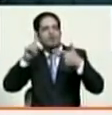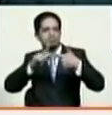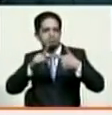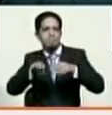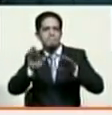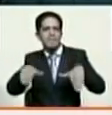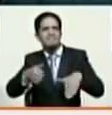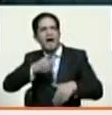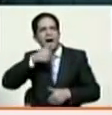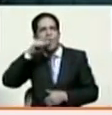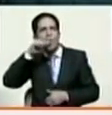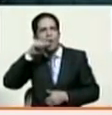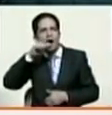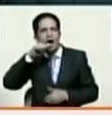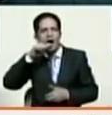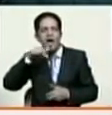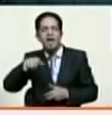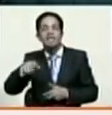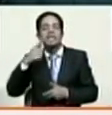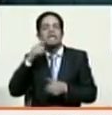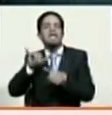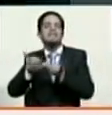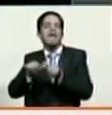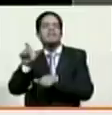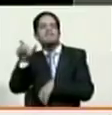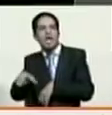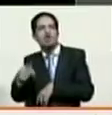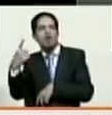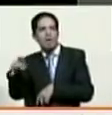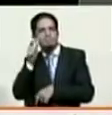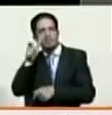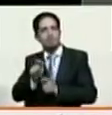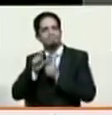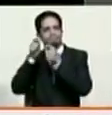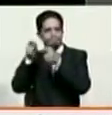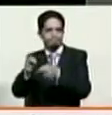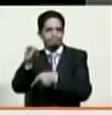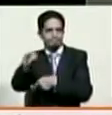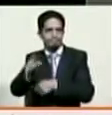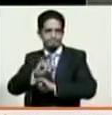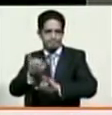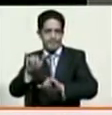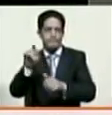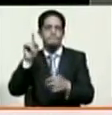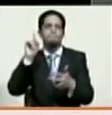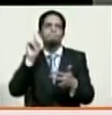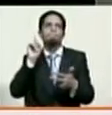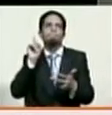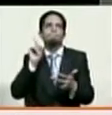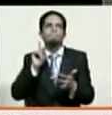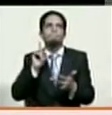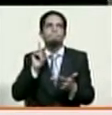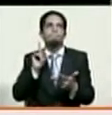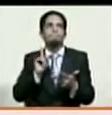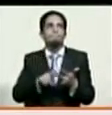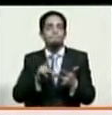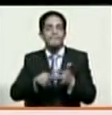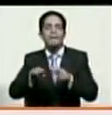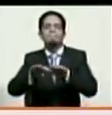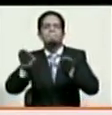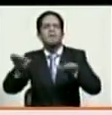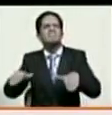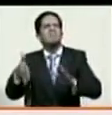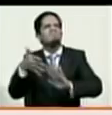de agua, donde estará el ingeniero Francisco Durán al frente de esta responsabilidad. Está también la mesa